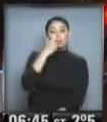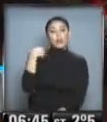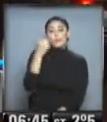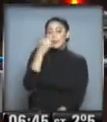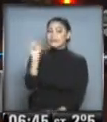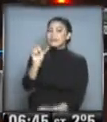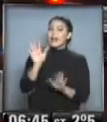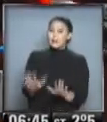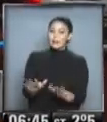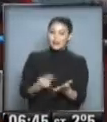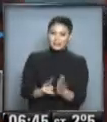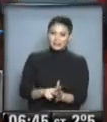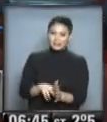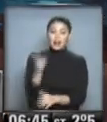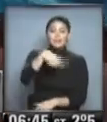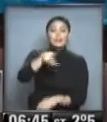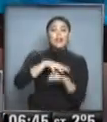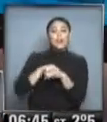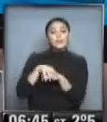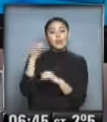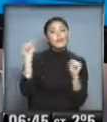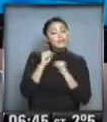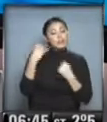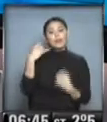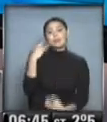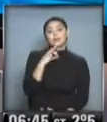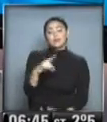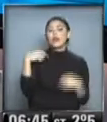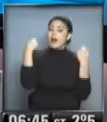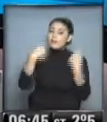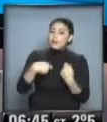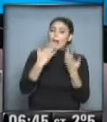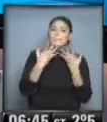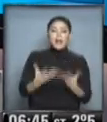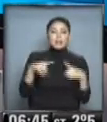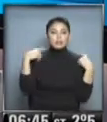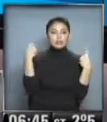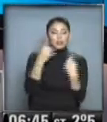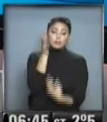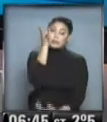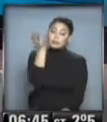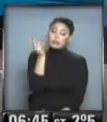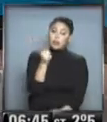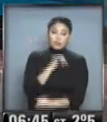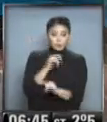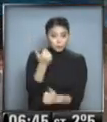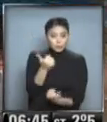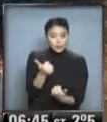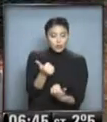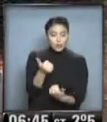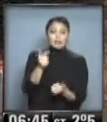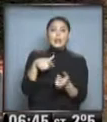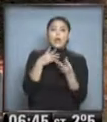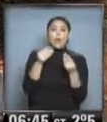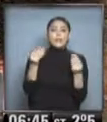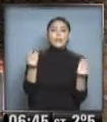en un ratito. Queridísimos amigos, hace frío, hay que abrigarse, la presión atmosférica es súper, súper alta, buena noticia. Poco